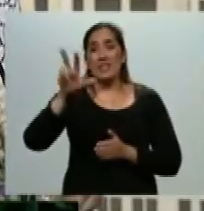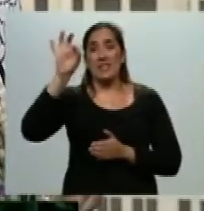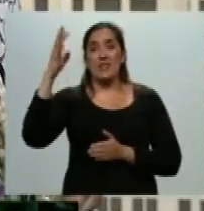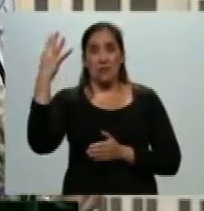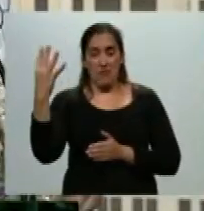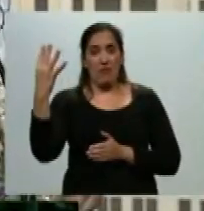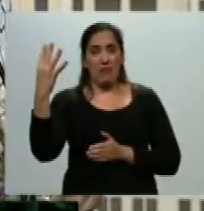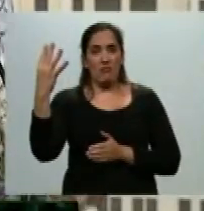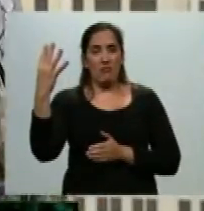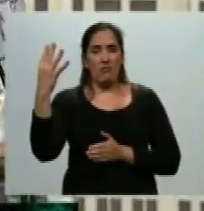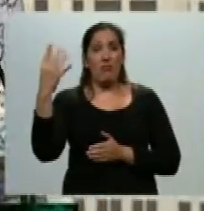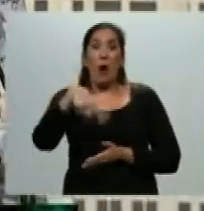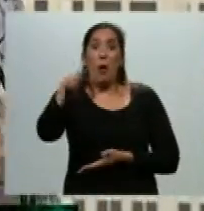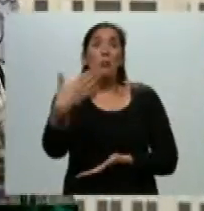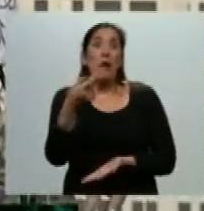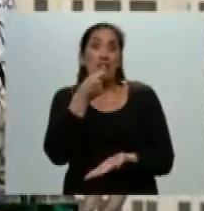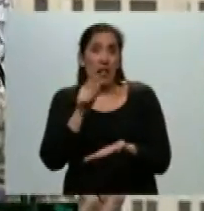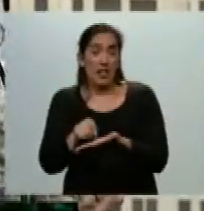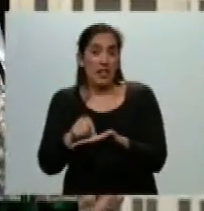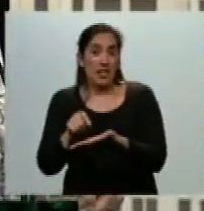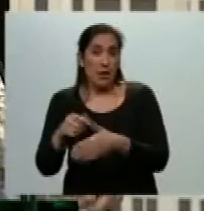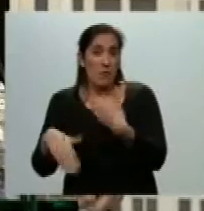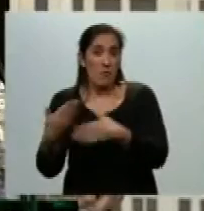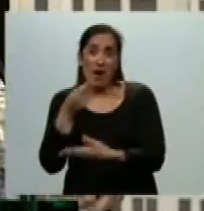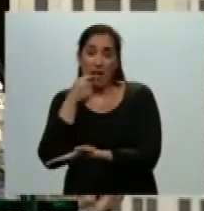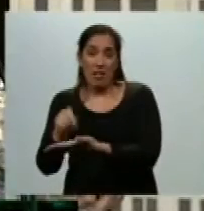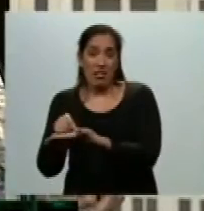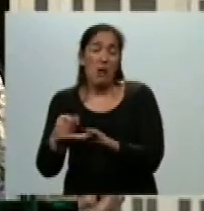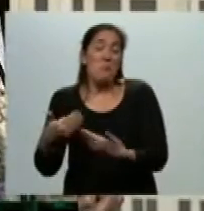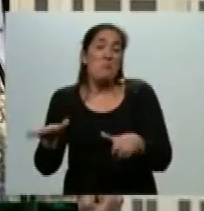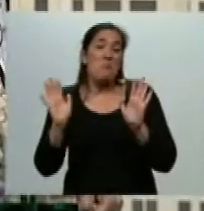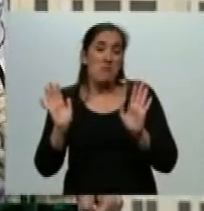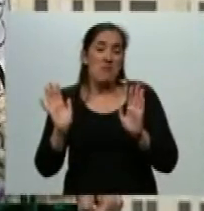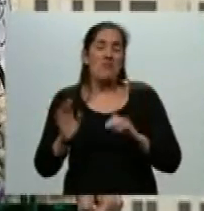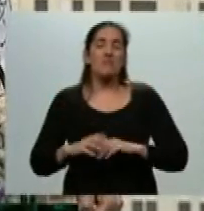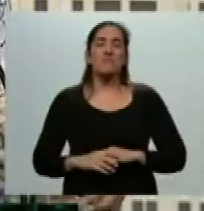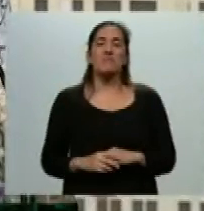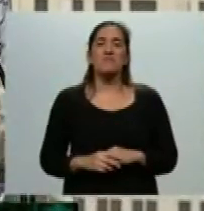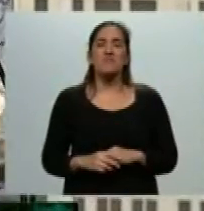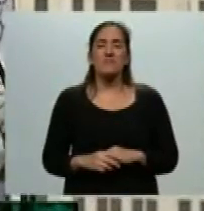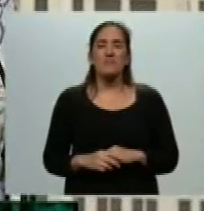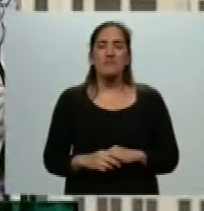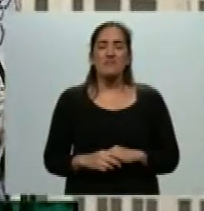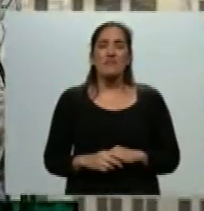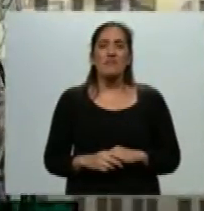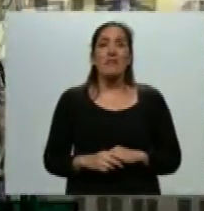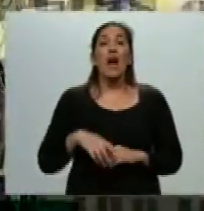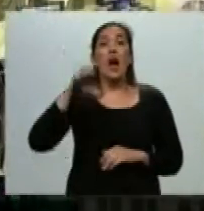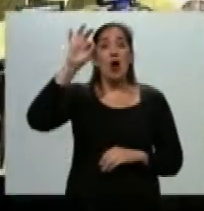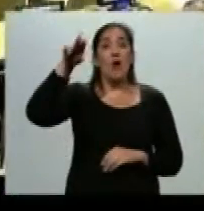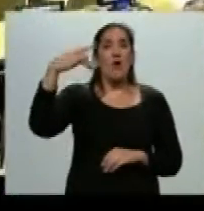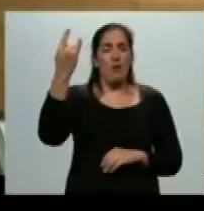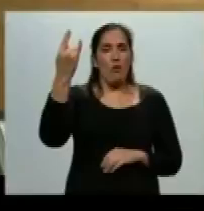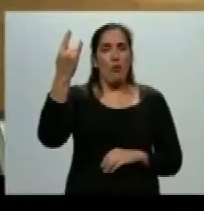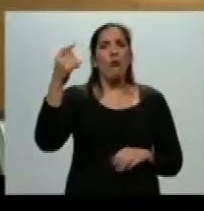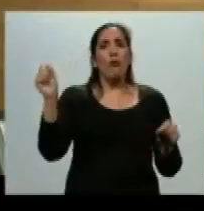68/304, si le quieren jugar pueden hacerlo, por la cual Naciones Unidas